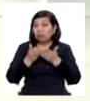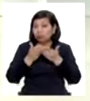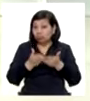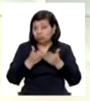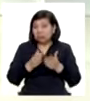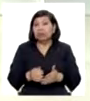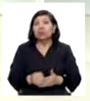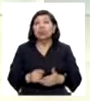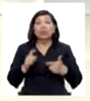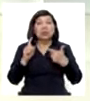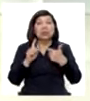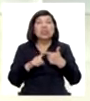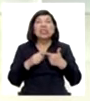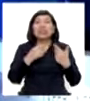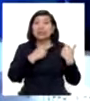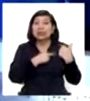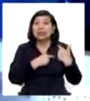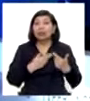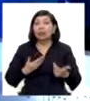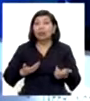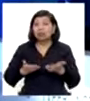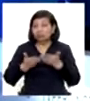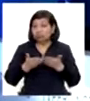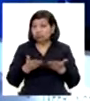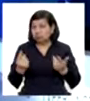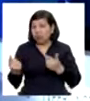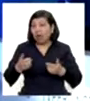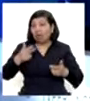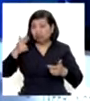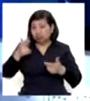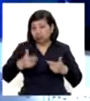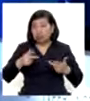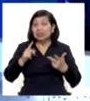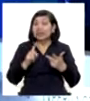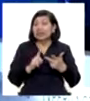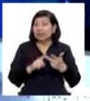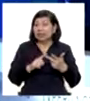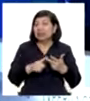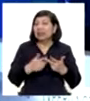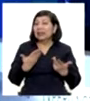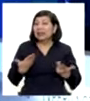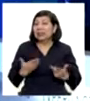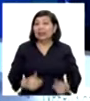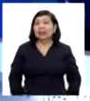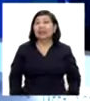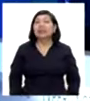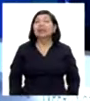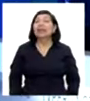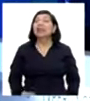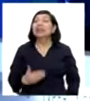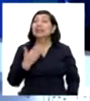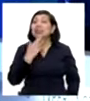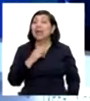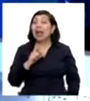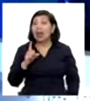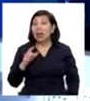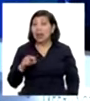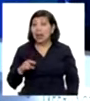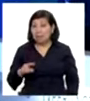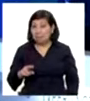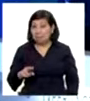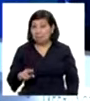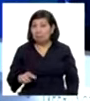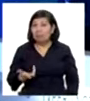portuaria. Uh-huh. En el segundo estuvo una transporte, que es ferroviaria. Y en el tercer lugar estuvo el LAP, que